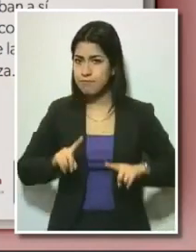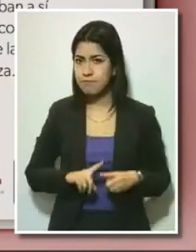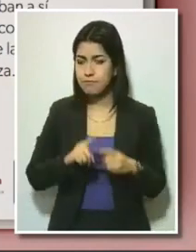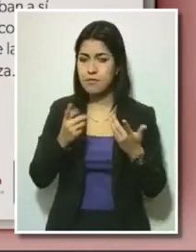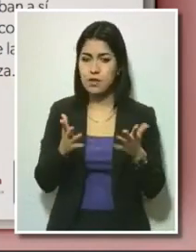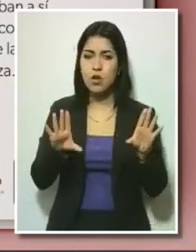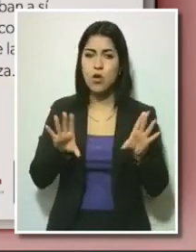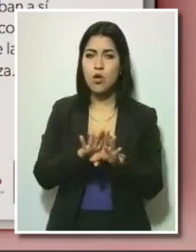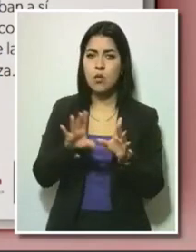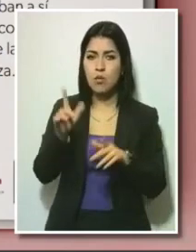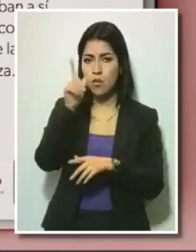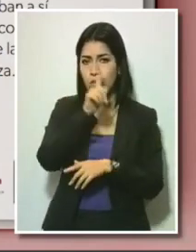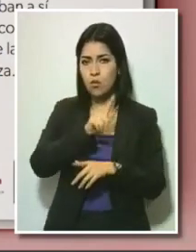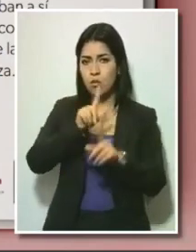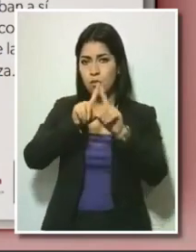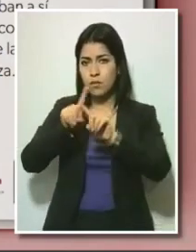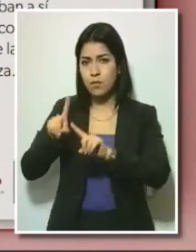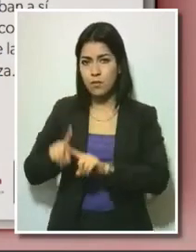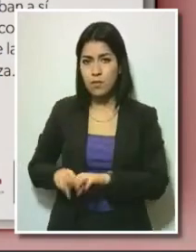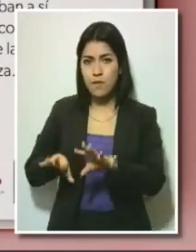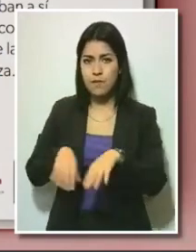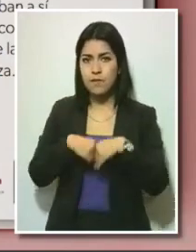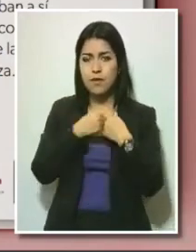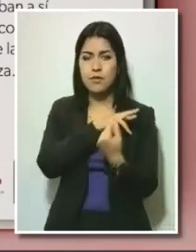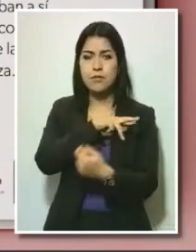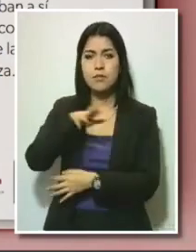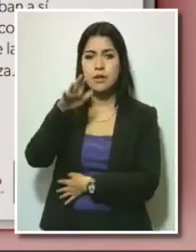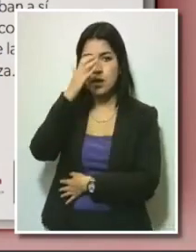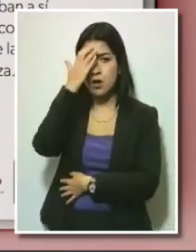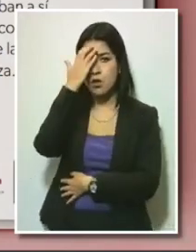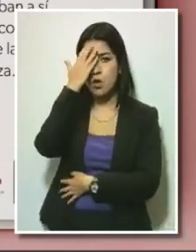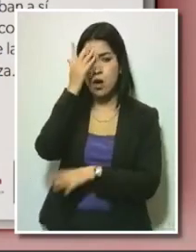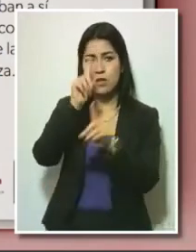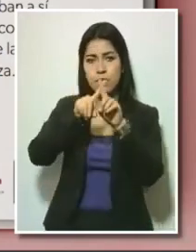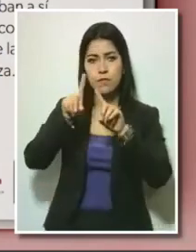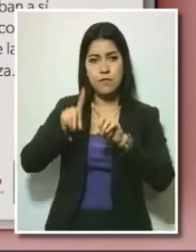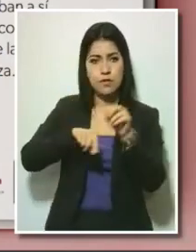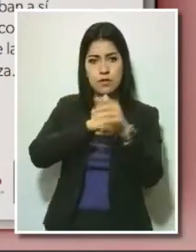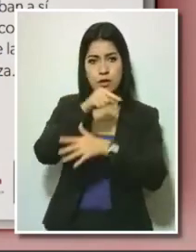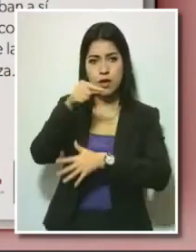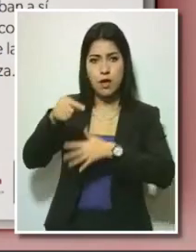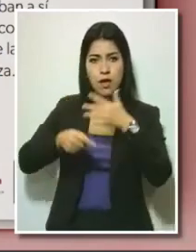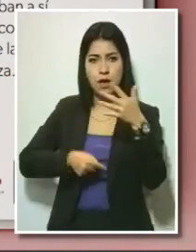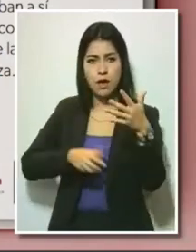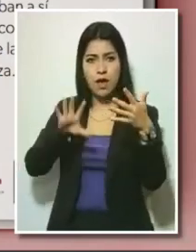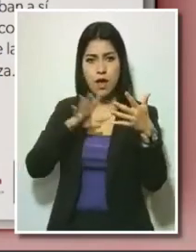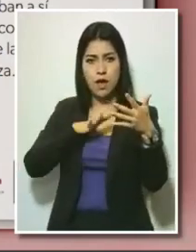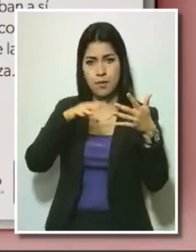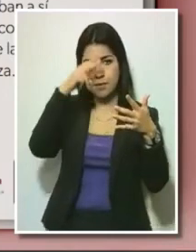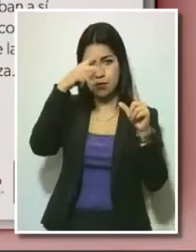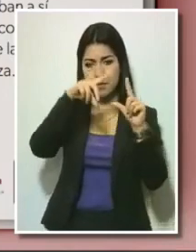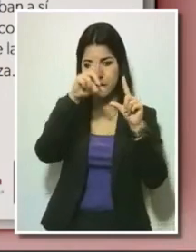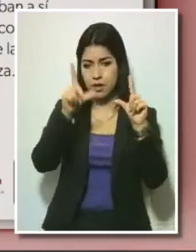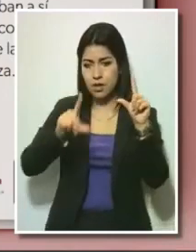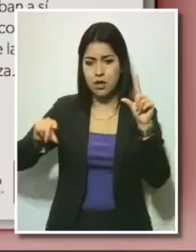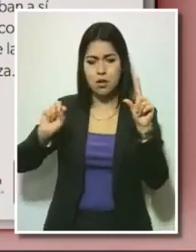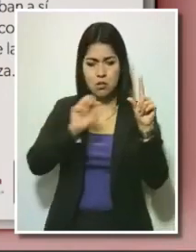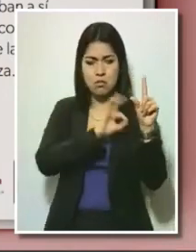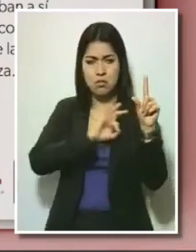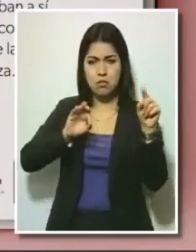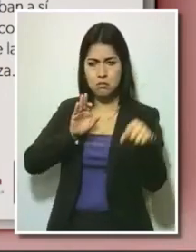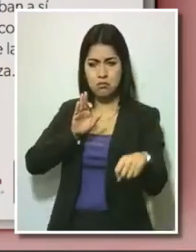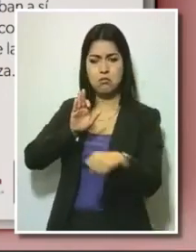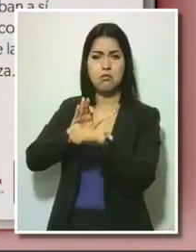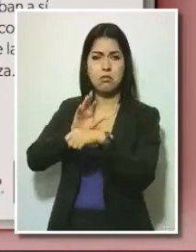distintos lenguajes. Vivan y reconozcan y valoren las distintas diversidades que caracterizan a México. Reconozcan,